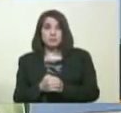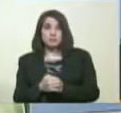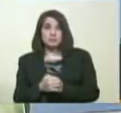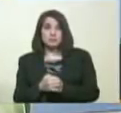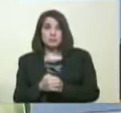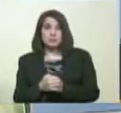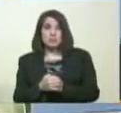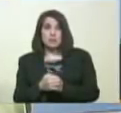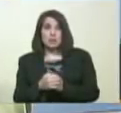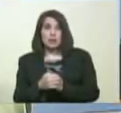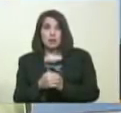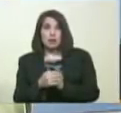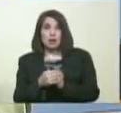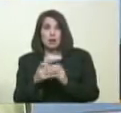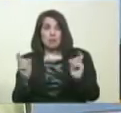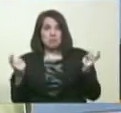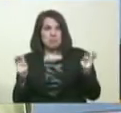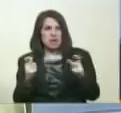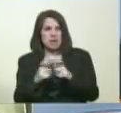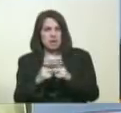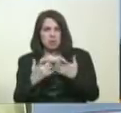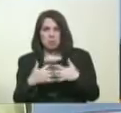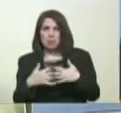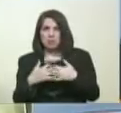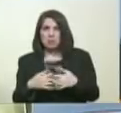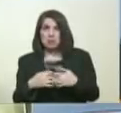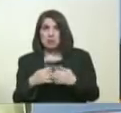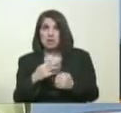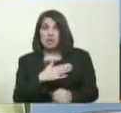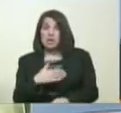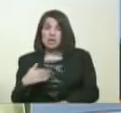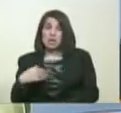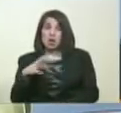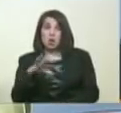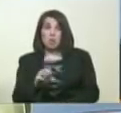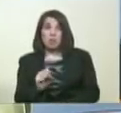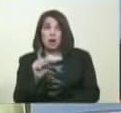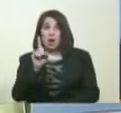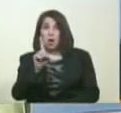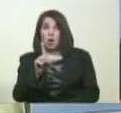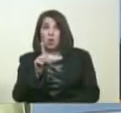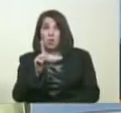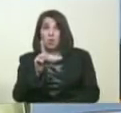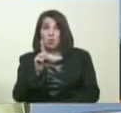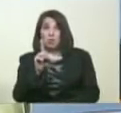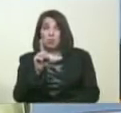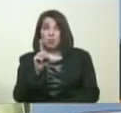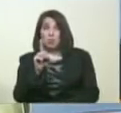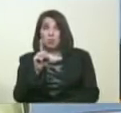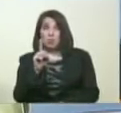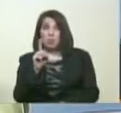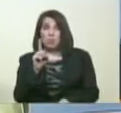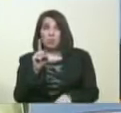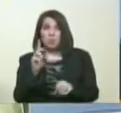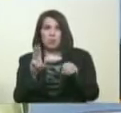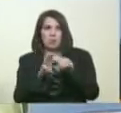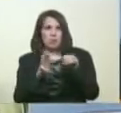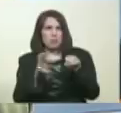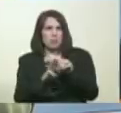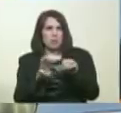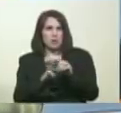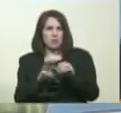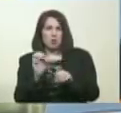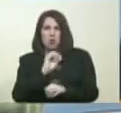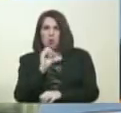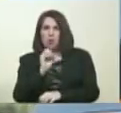Pequeños inversores que quieren comprar un Petro. O 0.50 Petro. 0.50 de Petro.